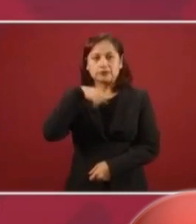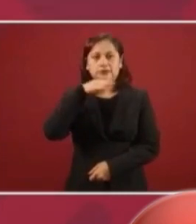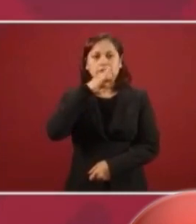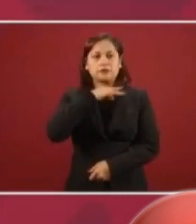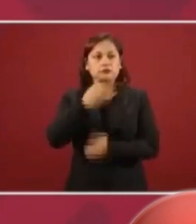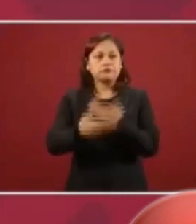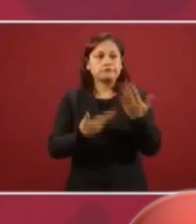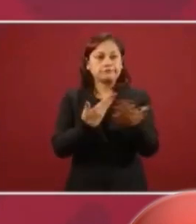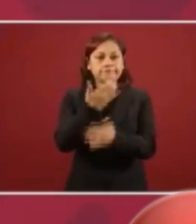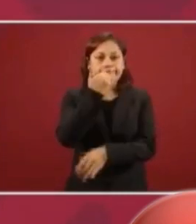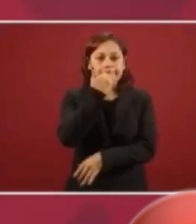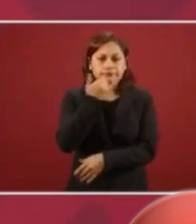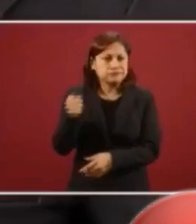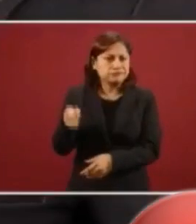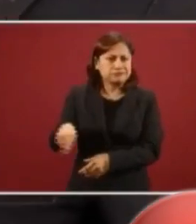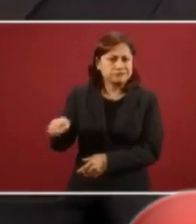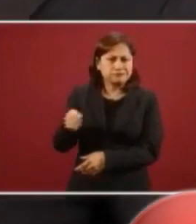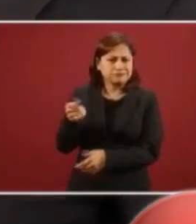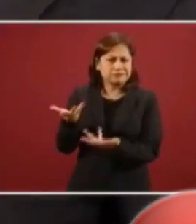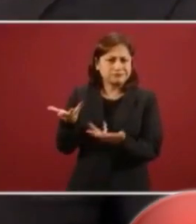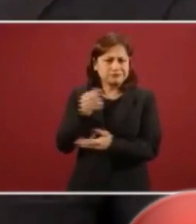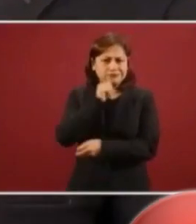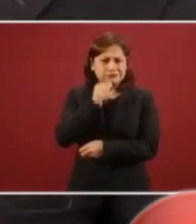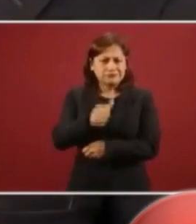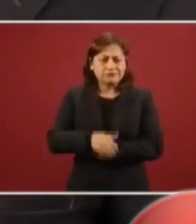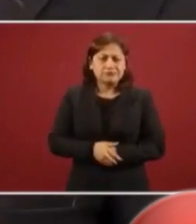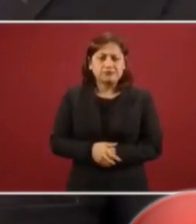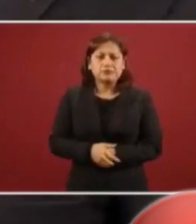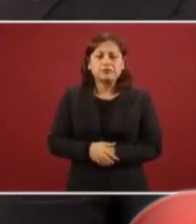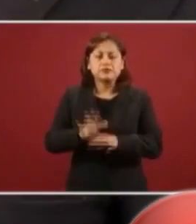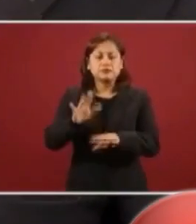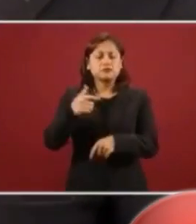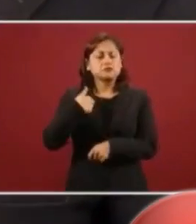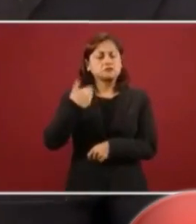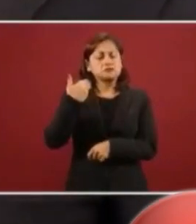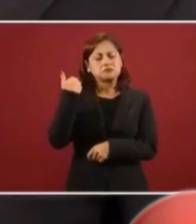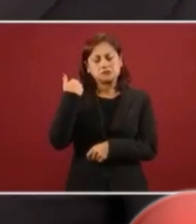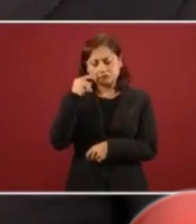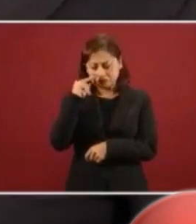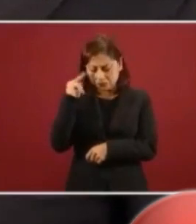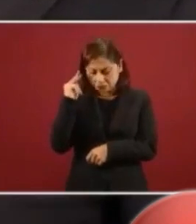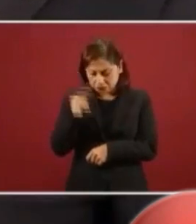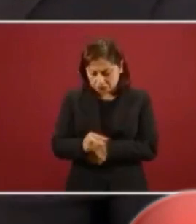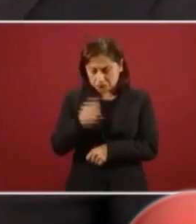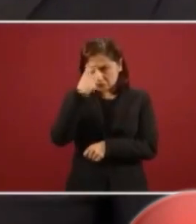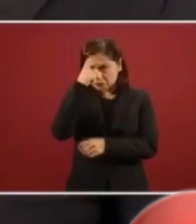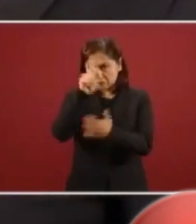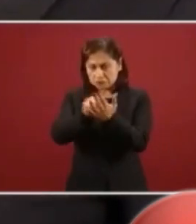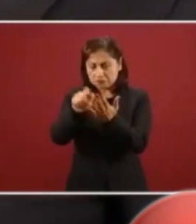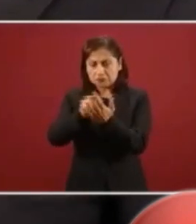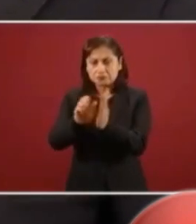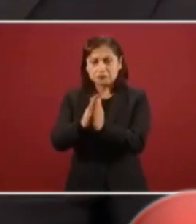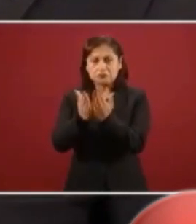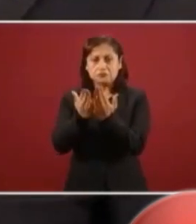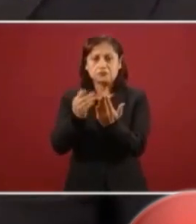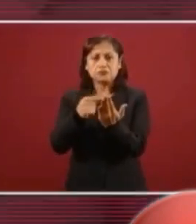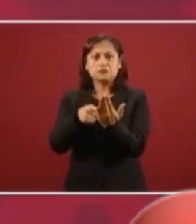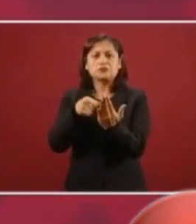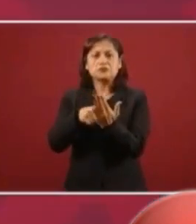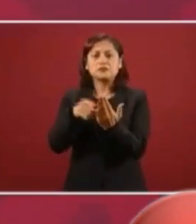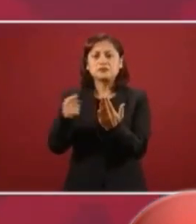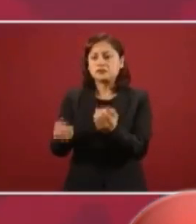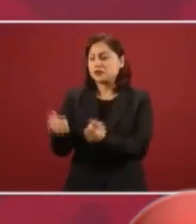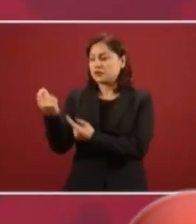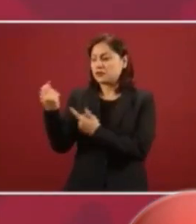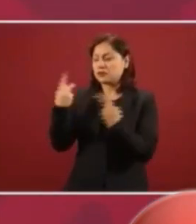viendo que acaba de escribir un ensayo uno de estos intelectuales orgánicos del conservadurismo